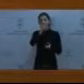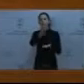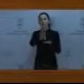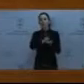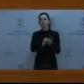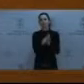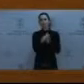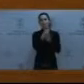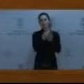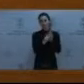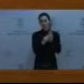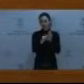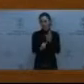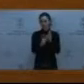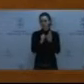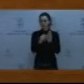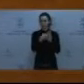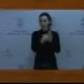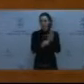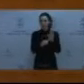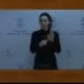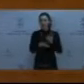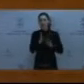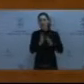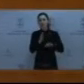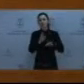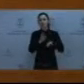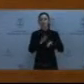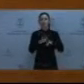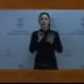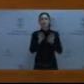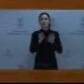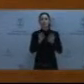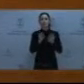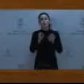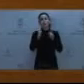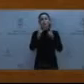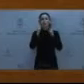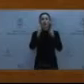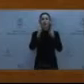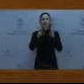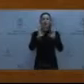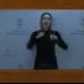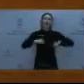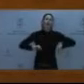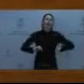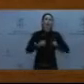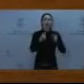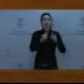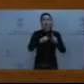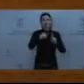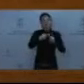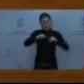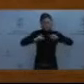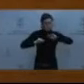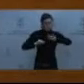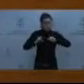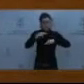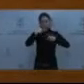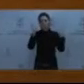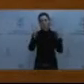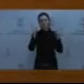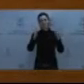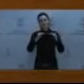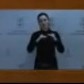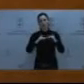claramente la necesidad de tender hacia la equiparación de la enseñanza concertada y la enseñanza pública. Si